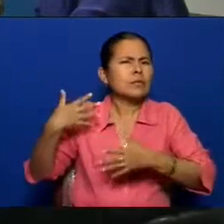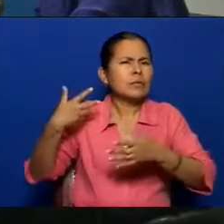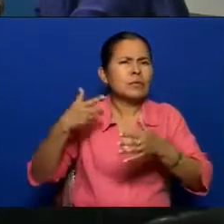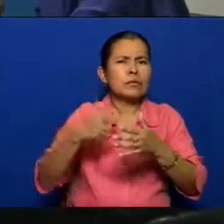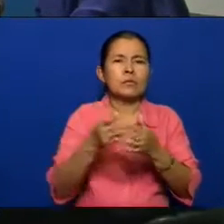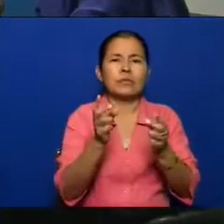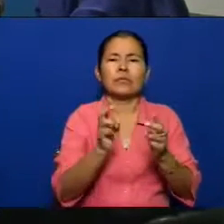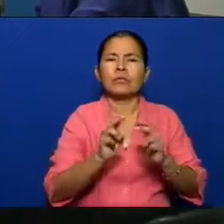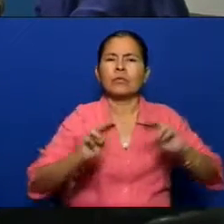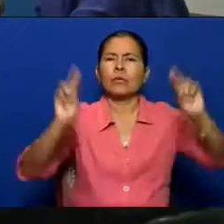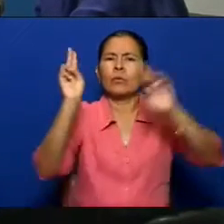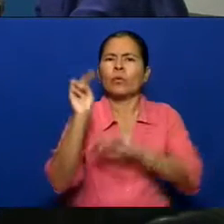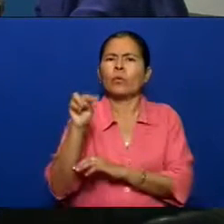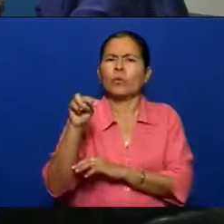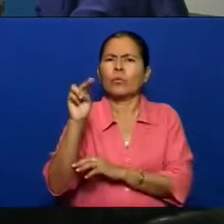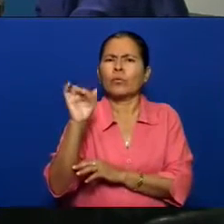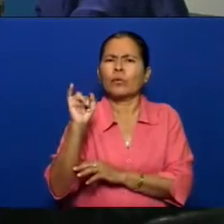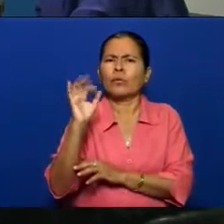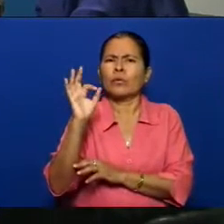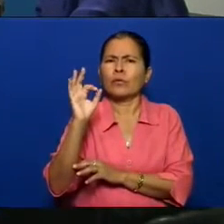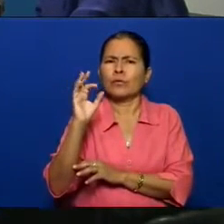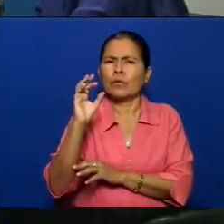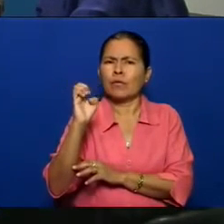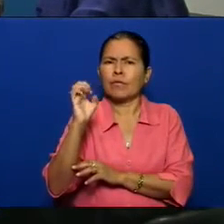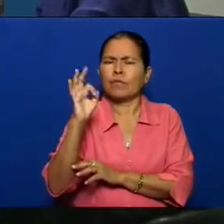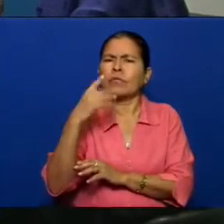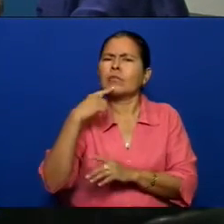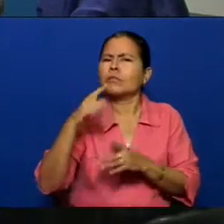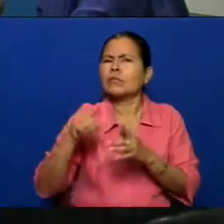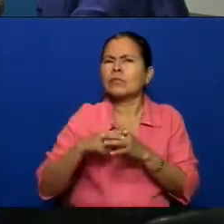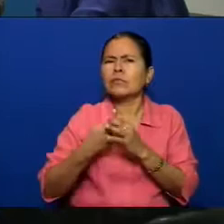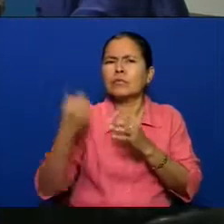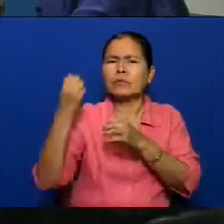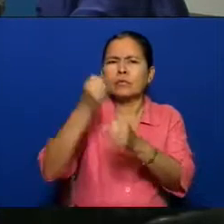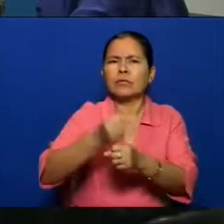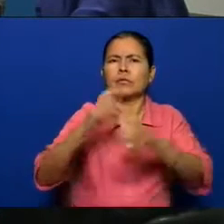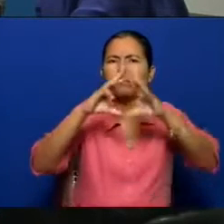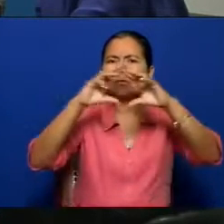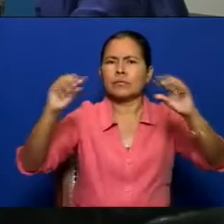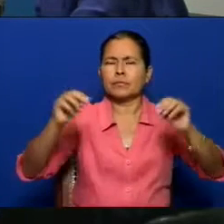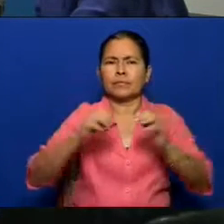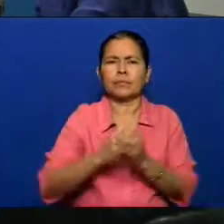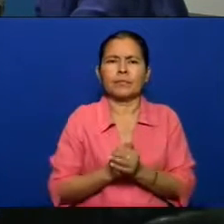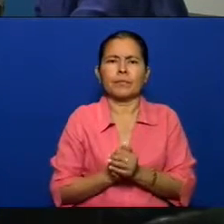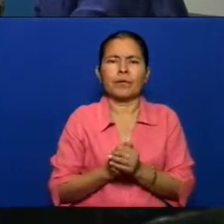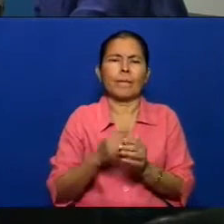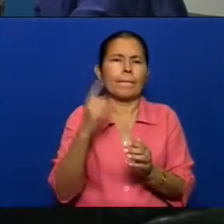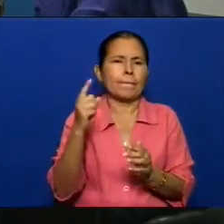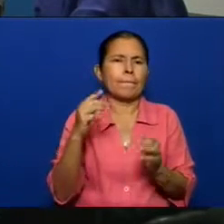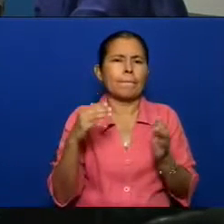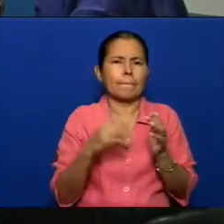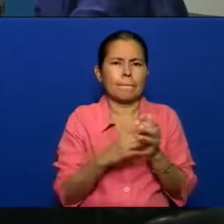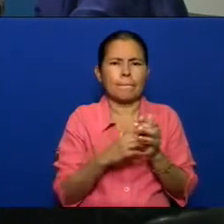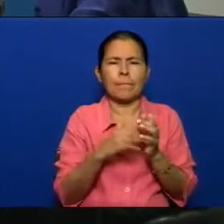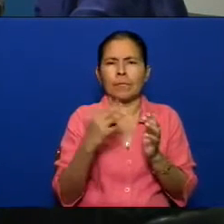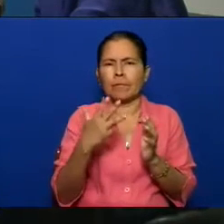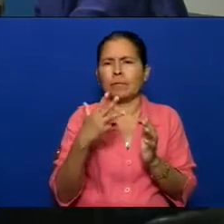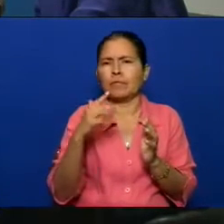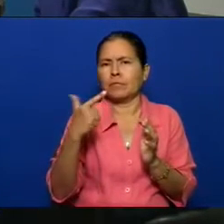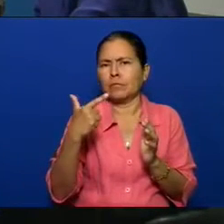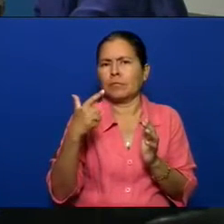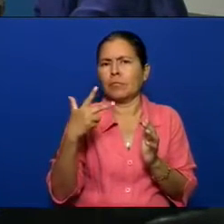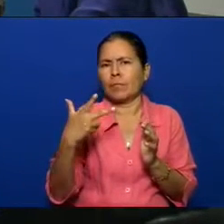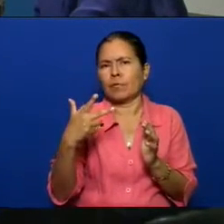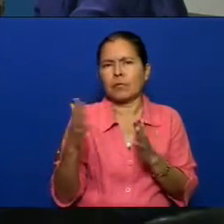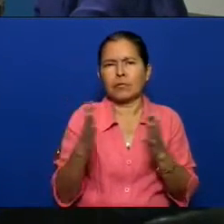presencia UNICEF en Nicaragua? UNICEF tiene presencia en Nicaragua desde 1978, si no me equivoco, son